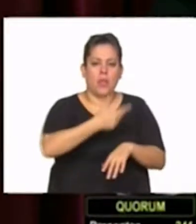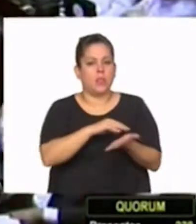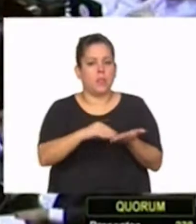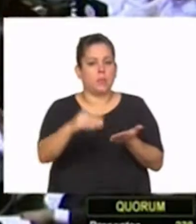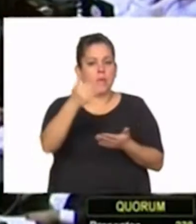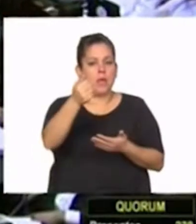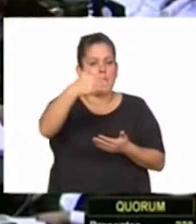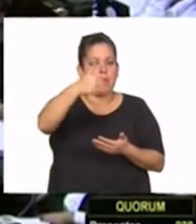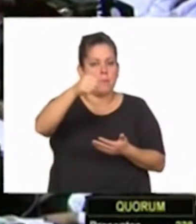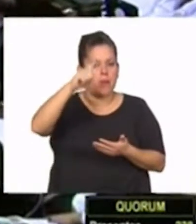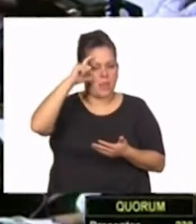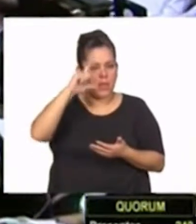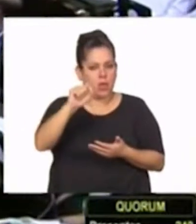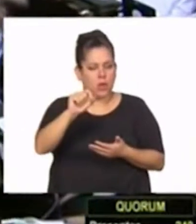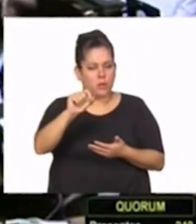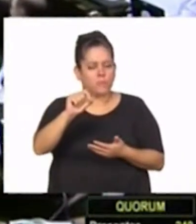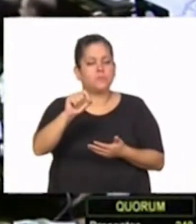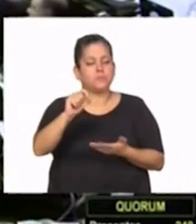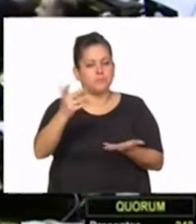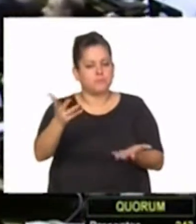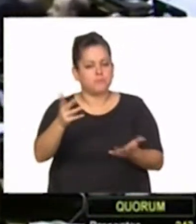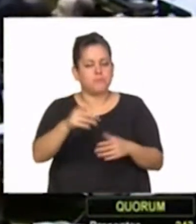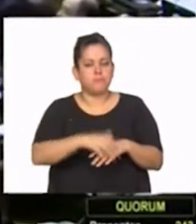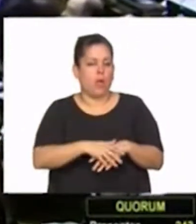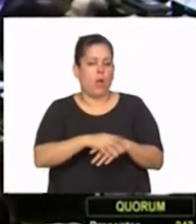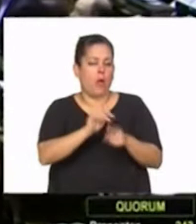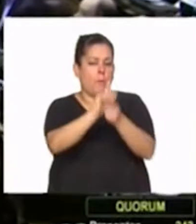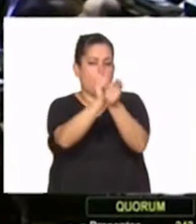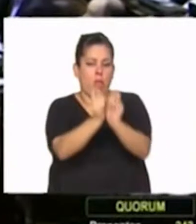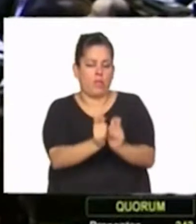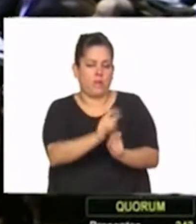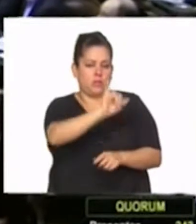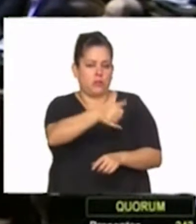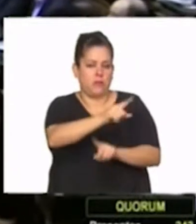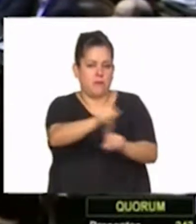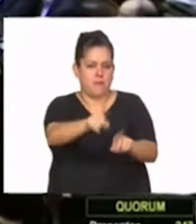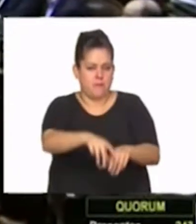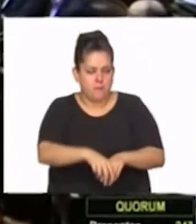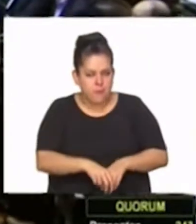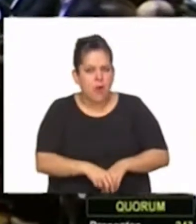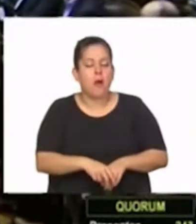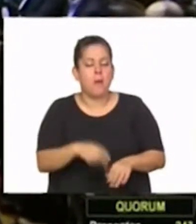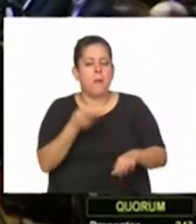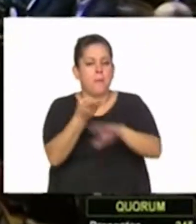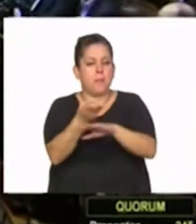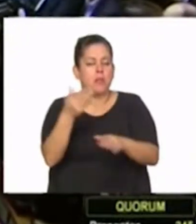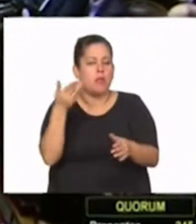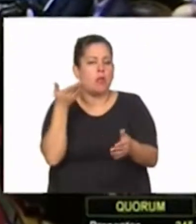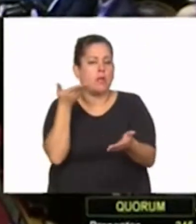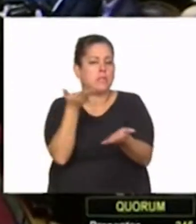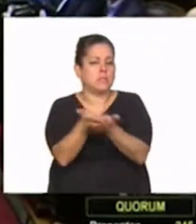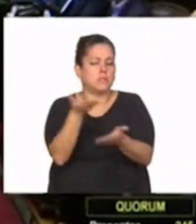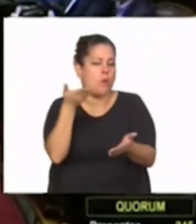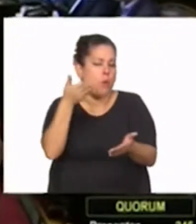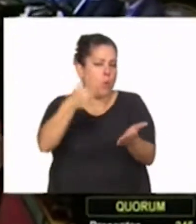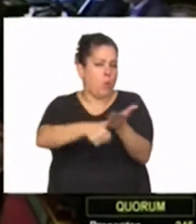nuestro país y que el oficialismo está accionando directamente contra los que menos tienen. Lo han dicho, obviamente, diputados de